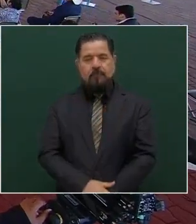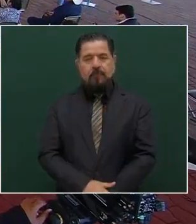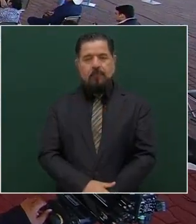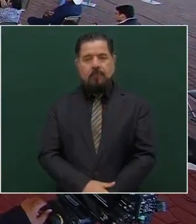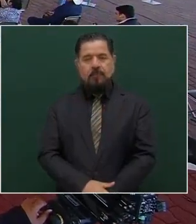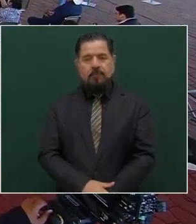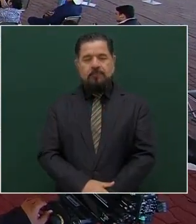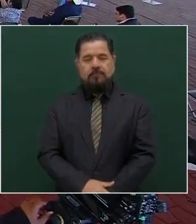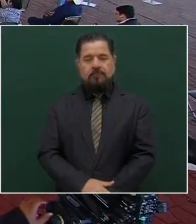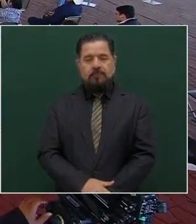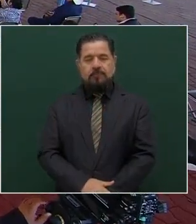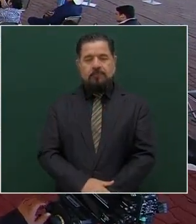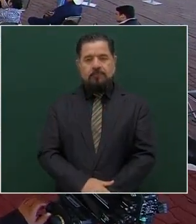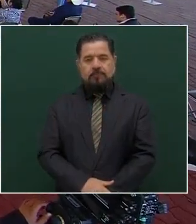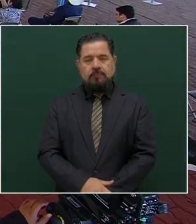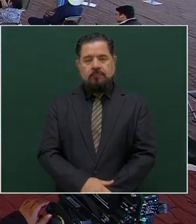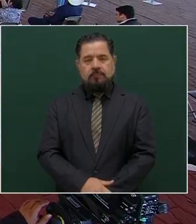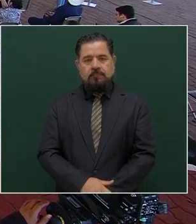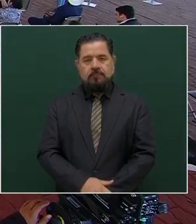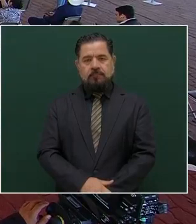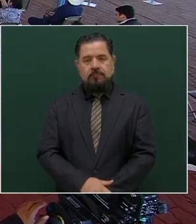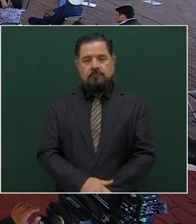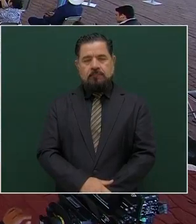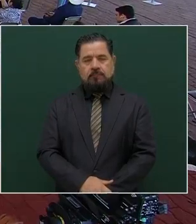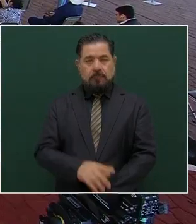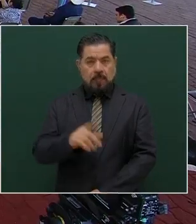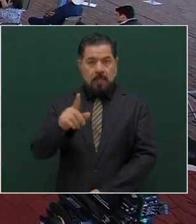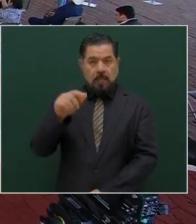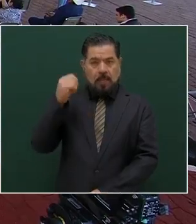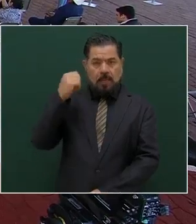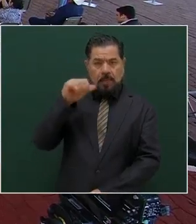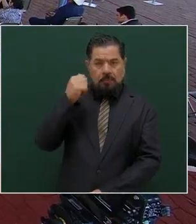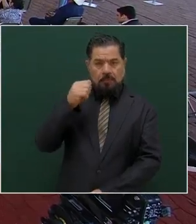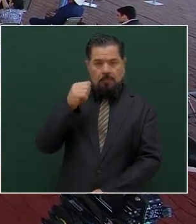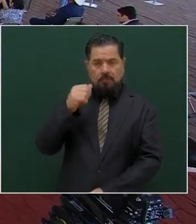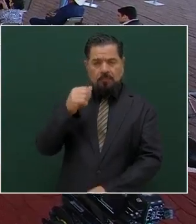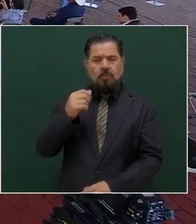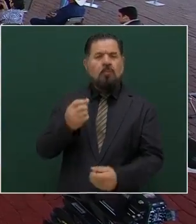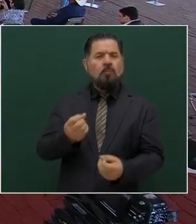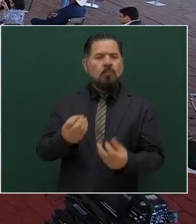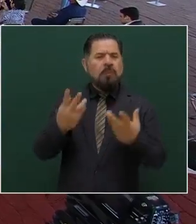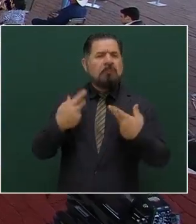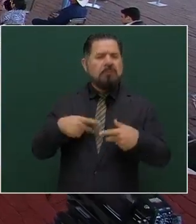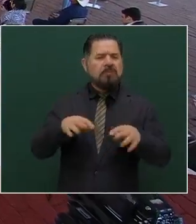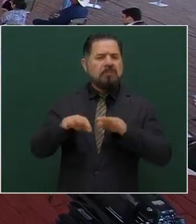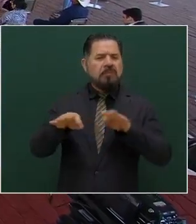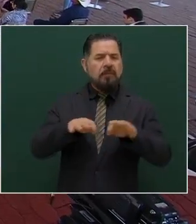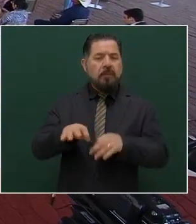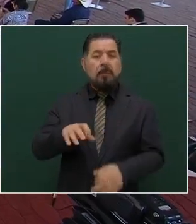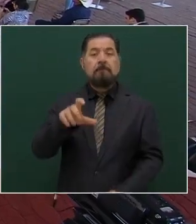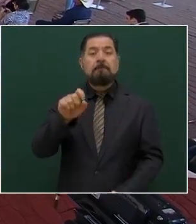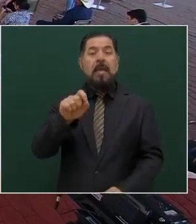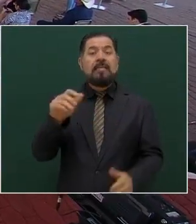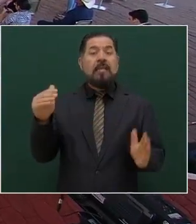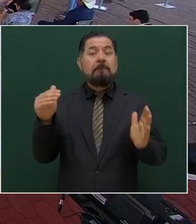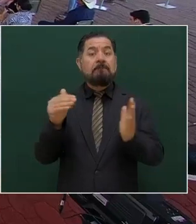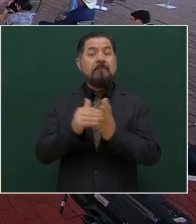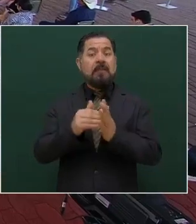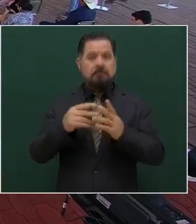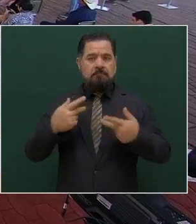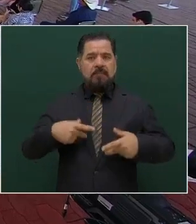Están trabajando en Acapulco más de 20,000 servidores públicos.